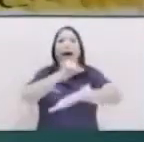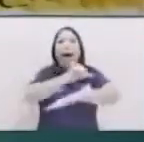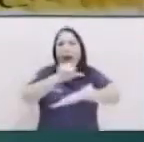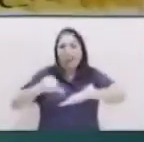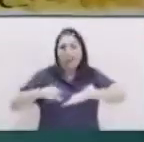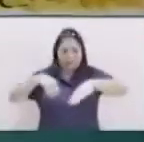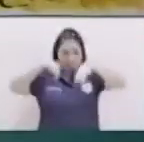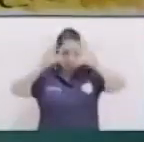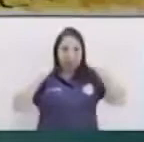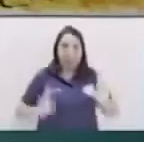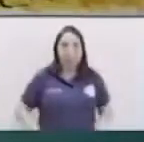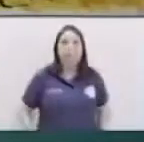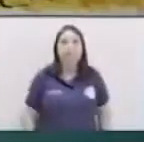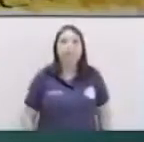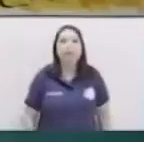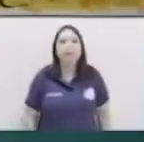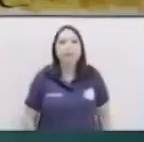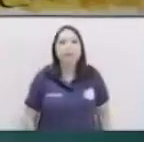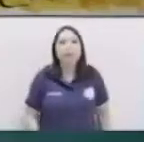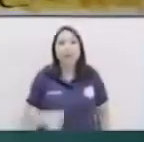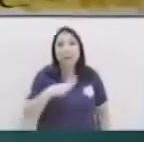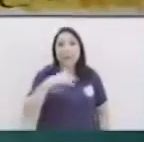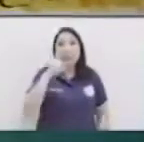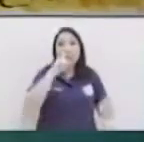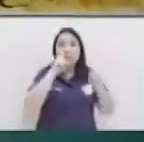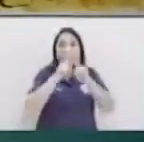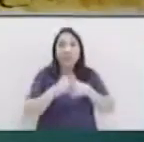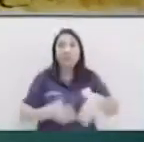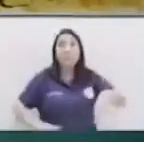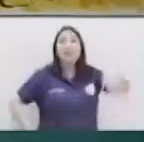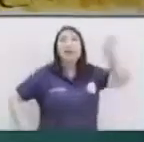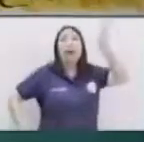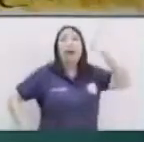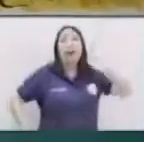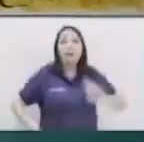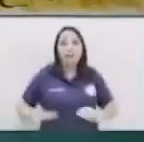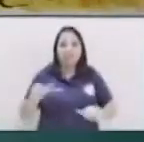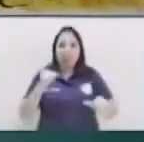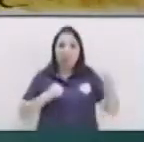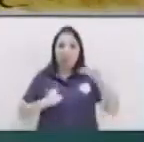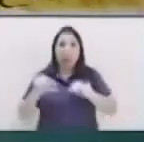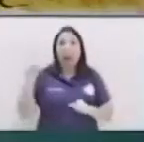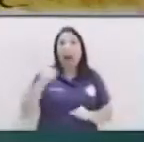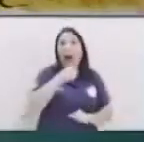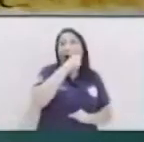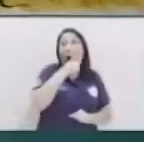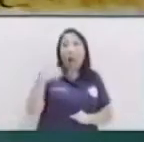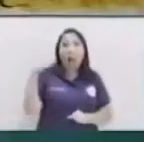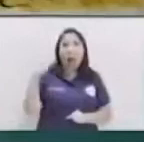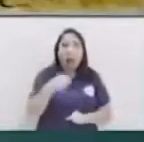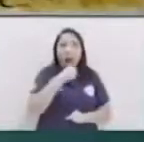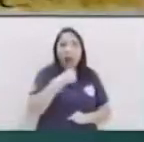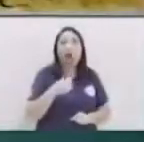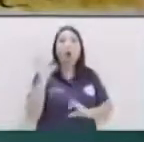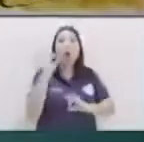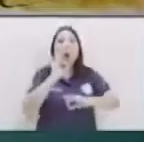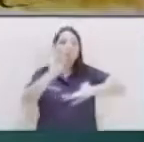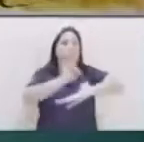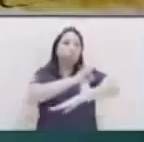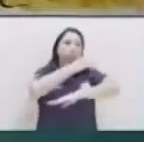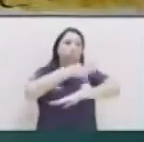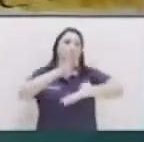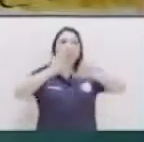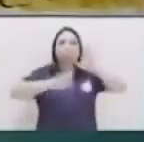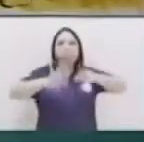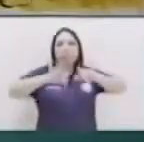o solo dibujo. Claro. Tenemos la danza, tenemos el teatro, tenemos el canto, tenemos la ejecución de algún instrumento musical, entonces